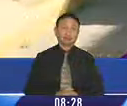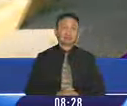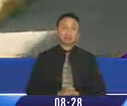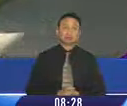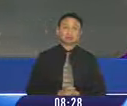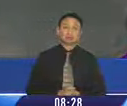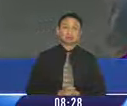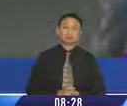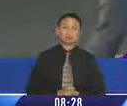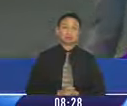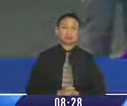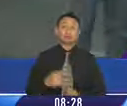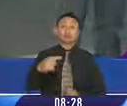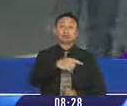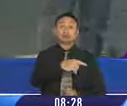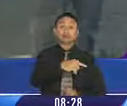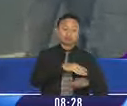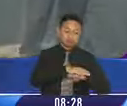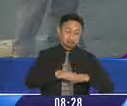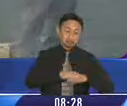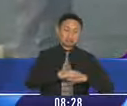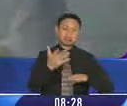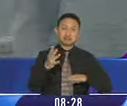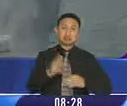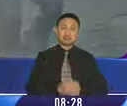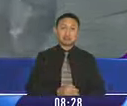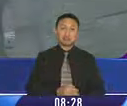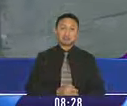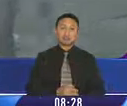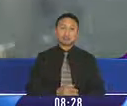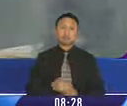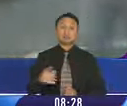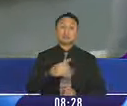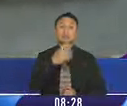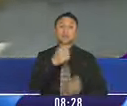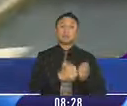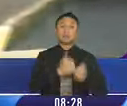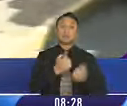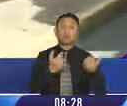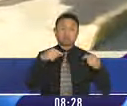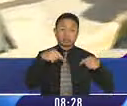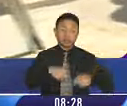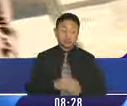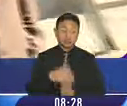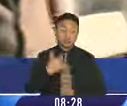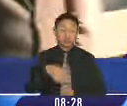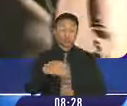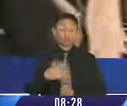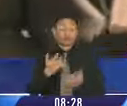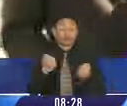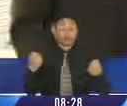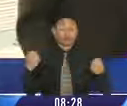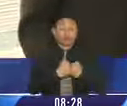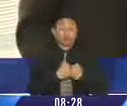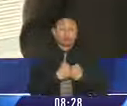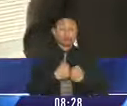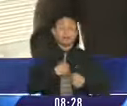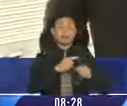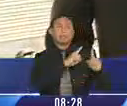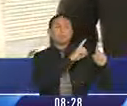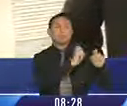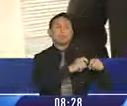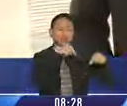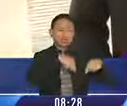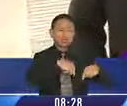lado de acá, por eso, ya no tiene señalética. El problema radica en que hay muchos accidentes de tránsito. Señor, ¿qué pasa con la